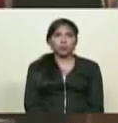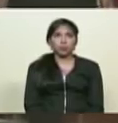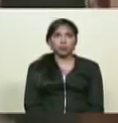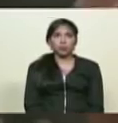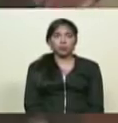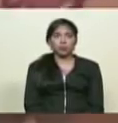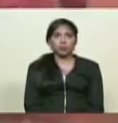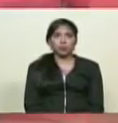muy bien